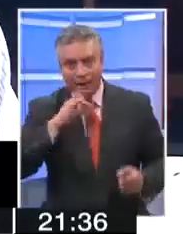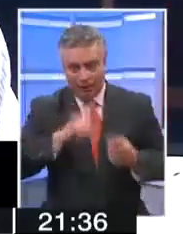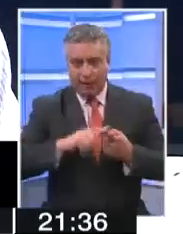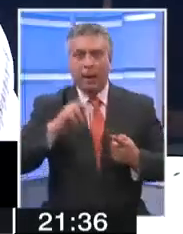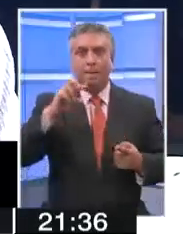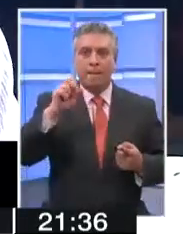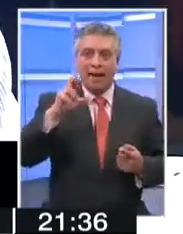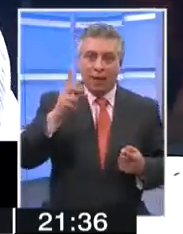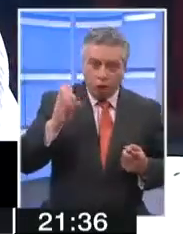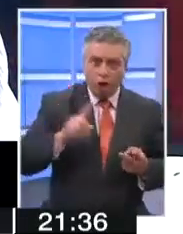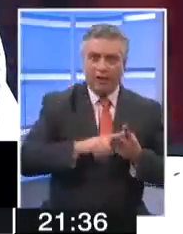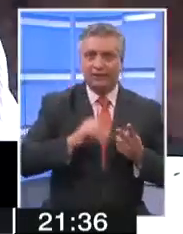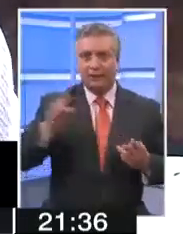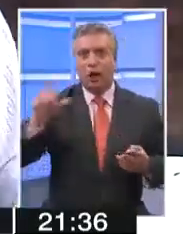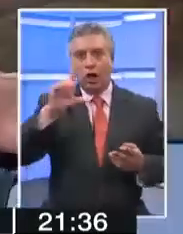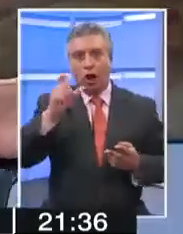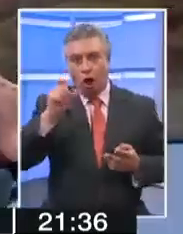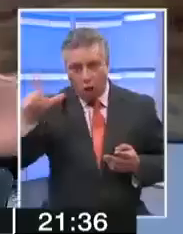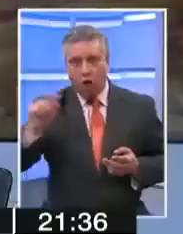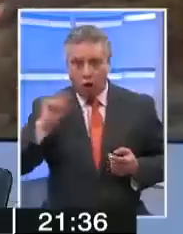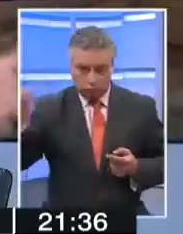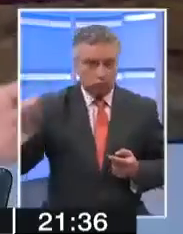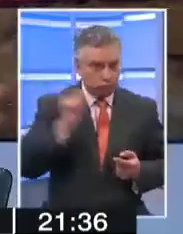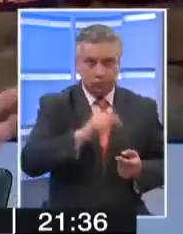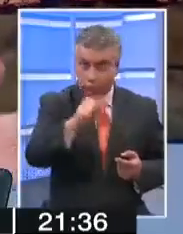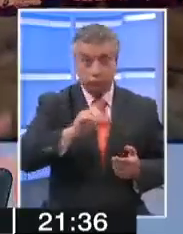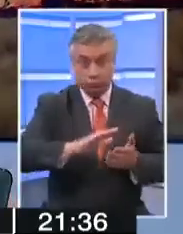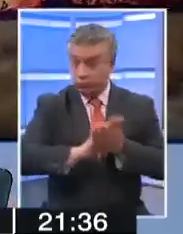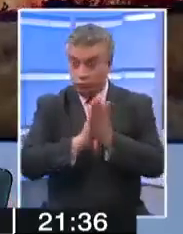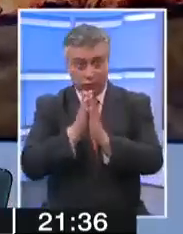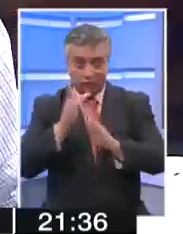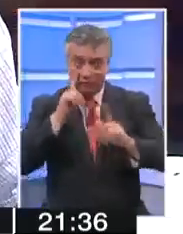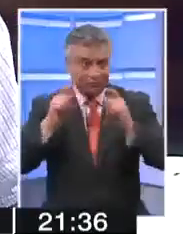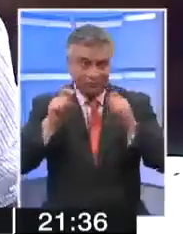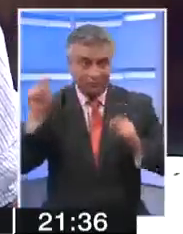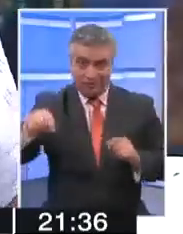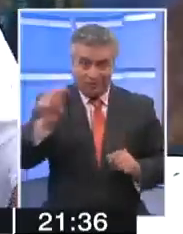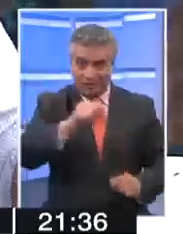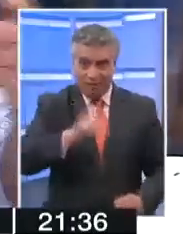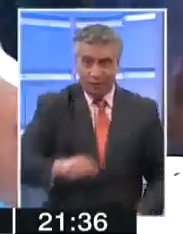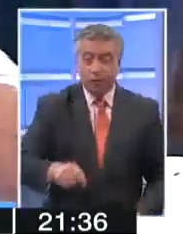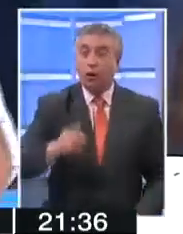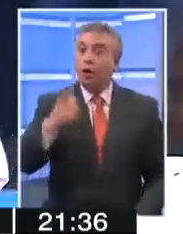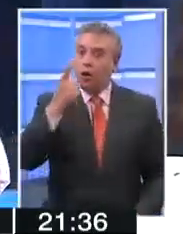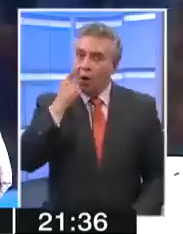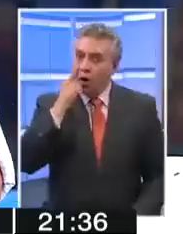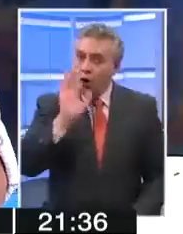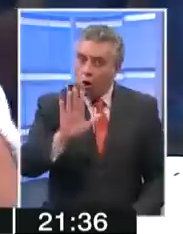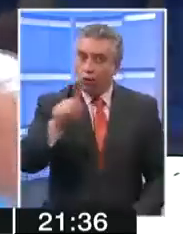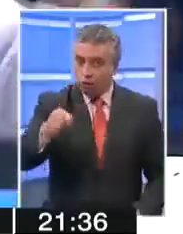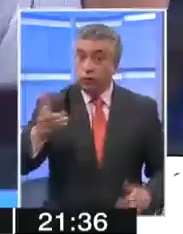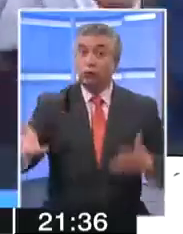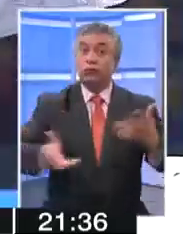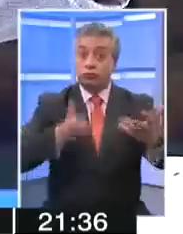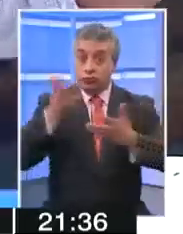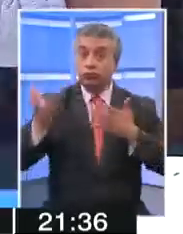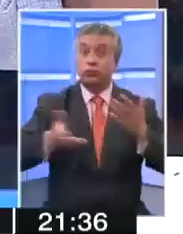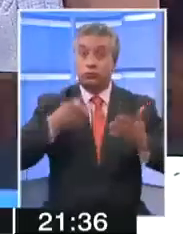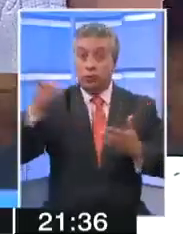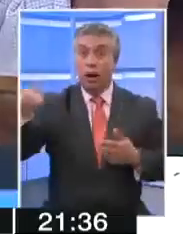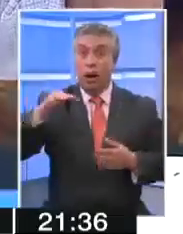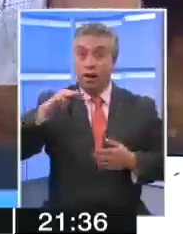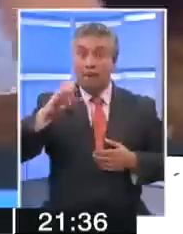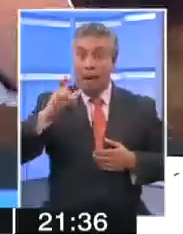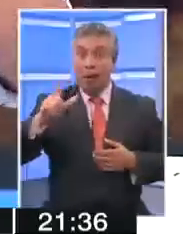Paredones, el olor hemos estado en todos lados. Y por las características geográficas, el riesgo es para todas las comunas que están... Para todas las comunas, ojo. Y que se está juntando en estos minutos el incendio que viene de la región del